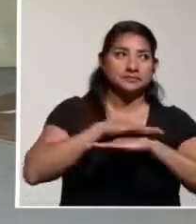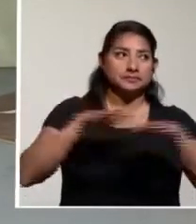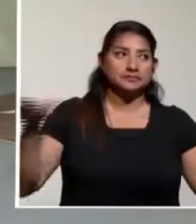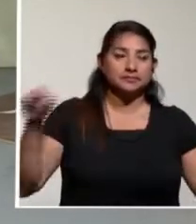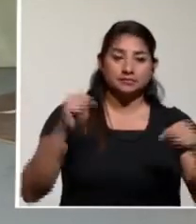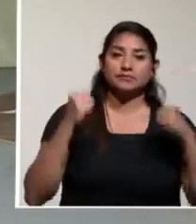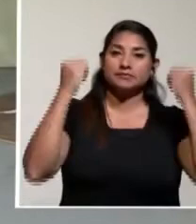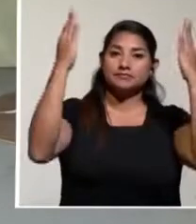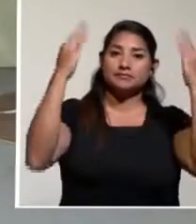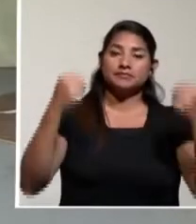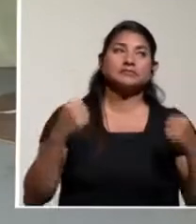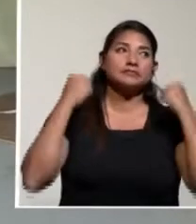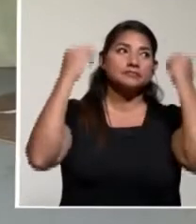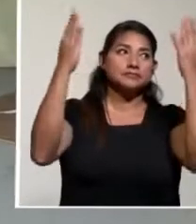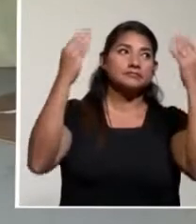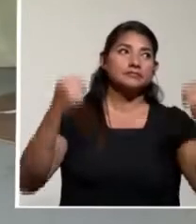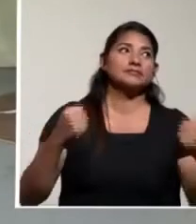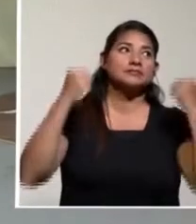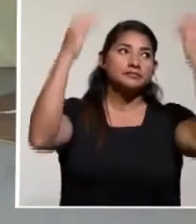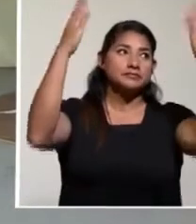Y arriba.